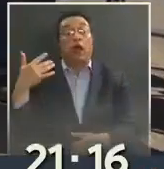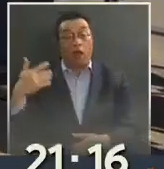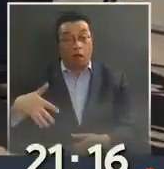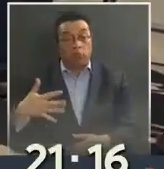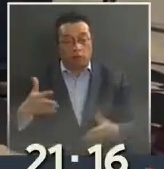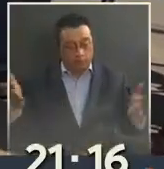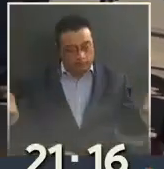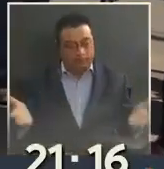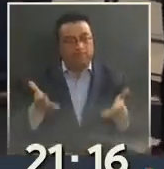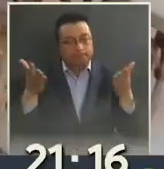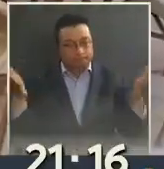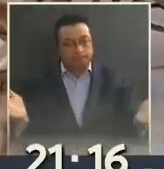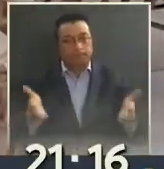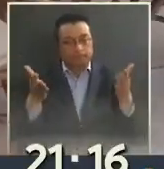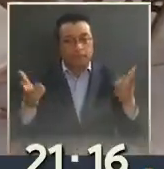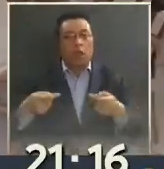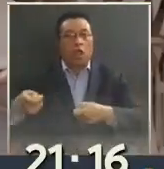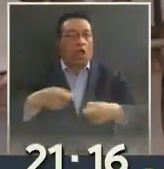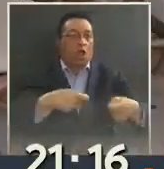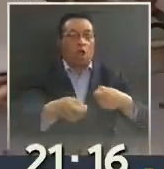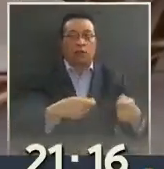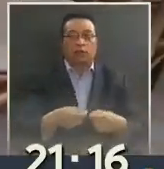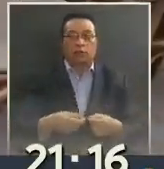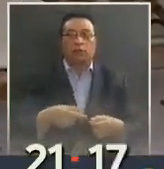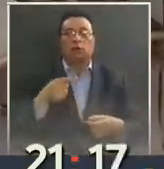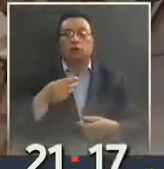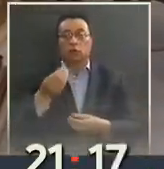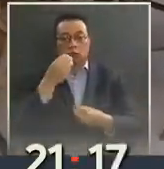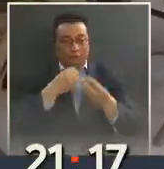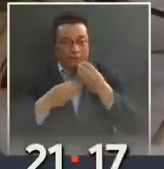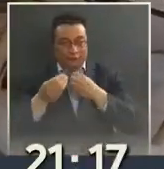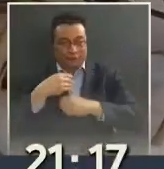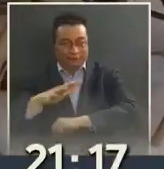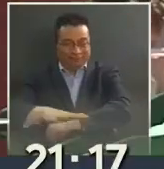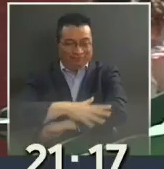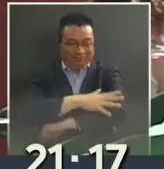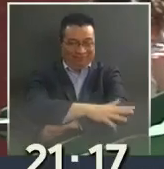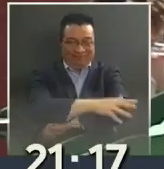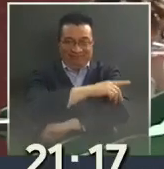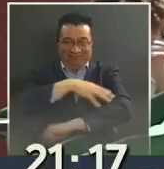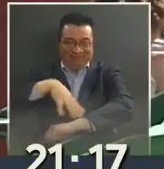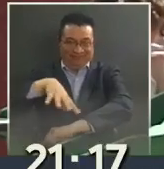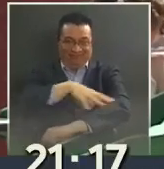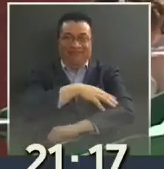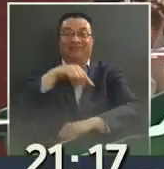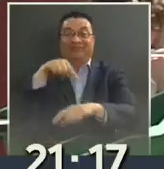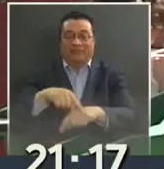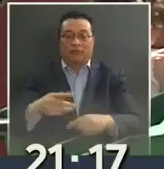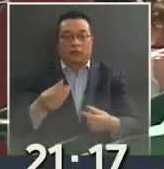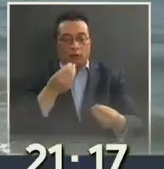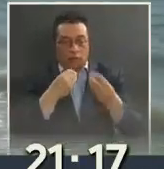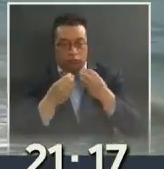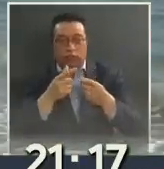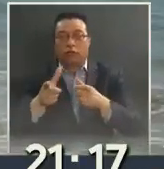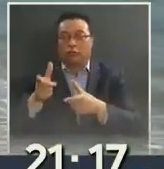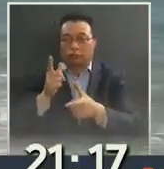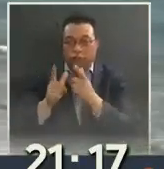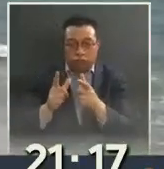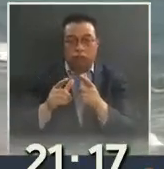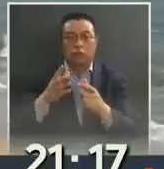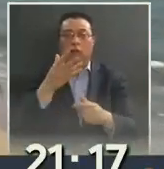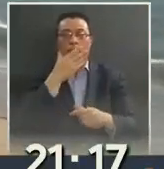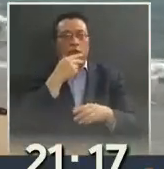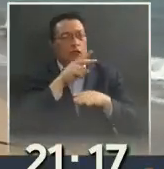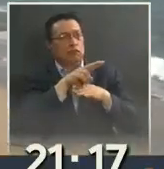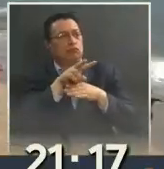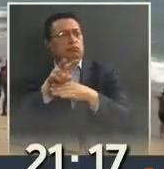reactive comercio. Las bondades del sector costero dan cuenta de deliciosos platos y tragos, además de maravillosas vistas y panoramas